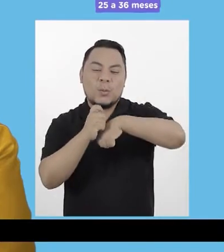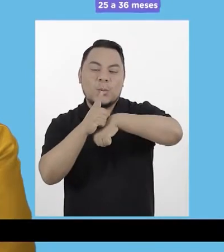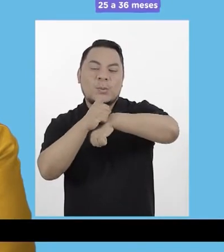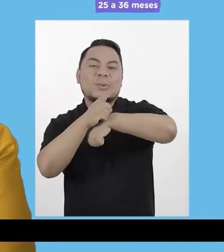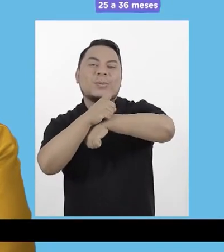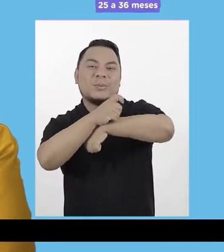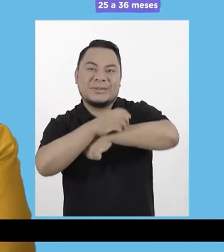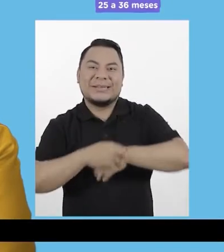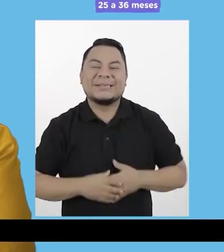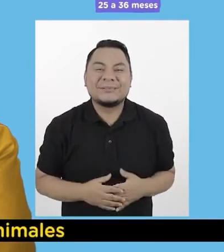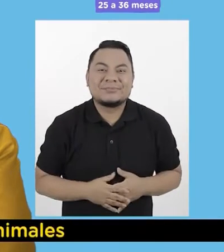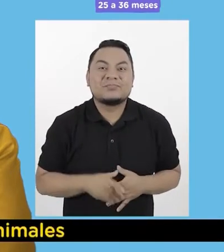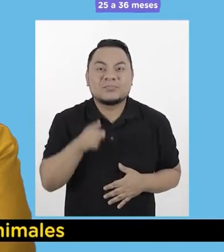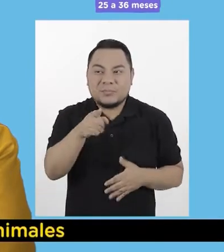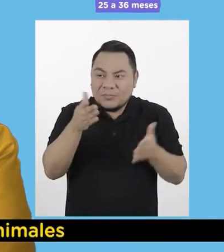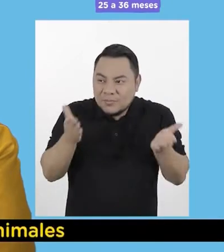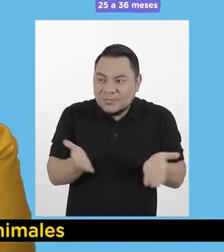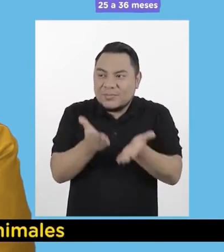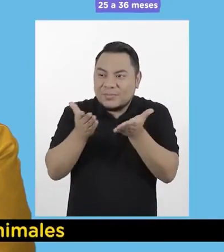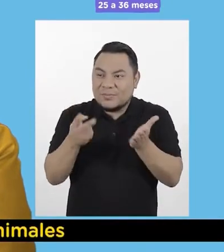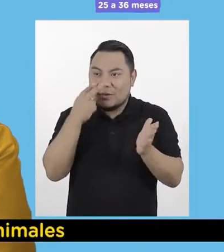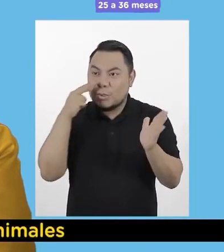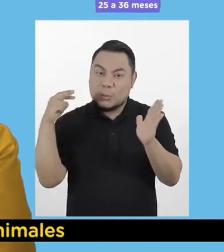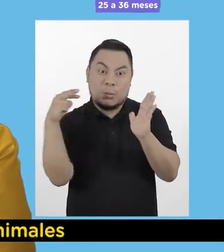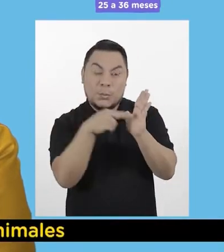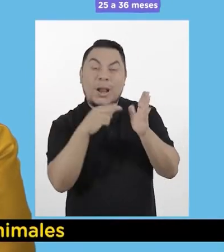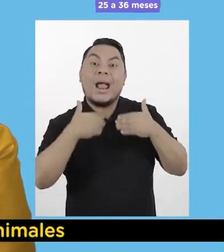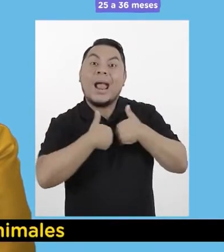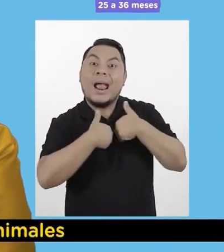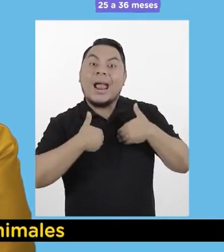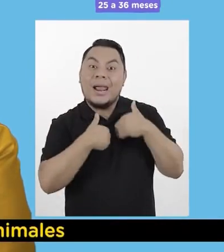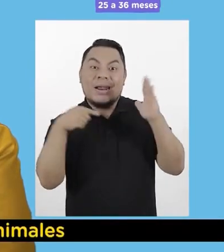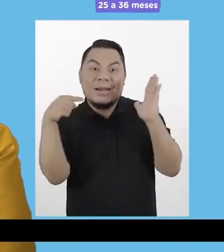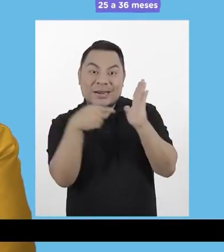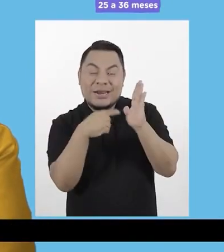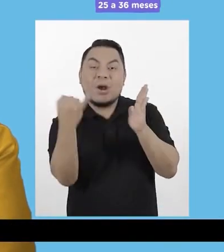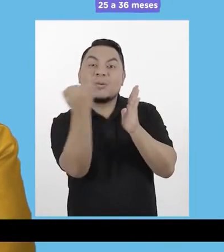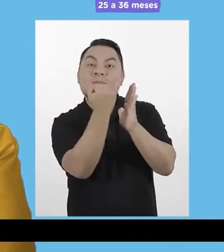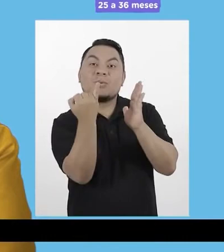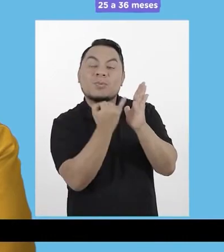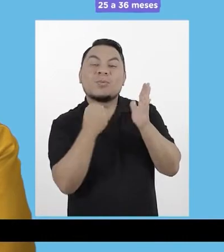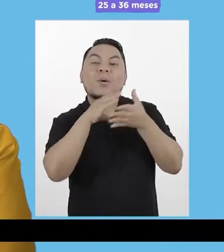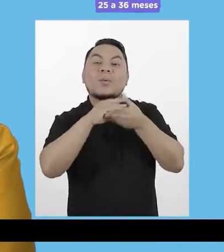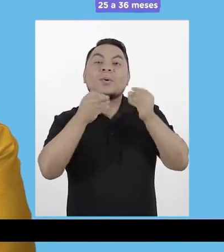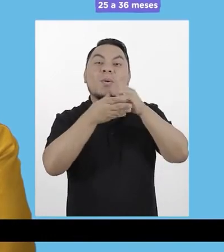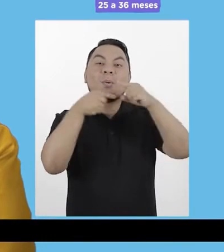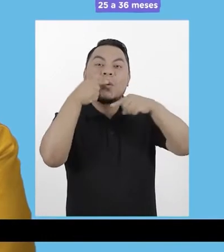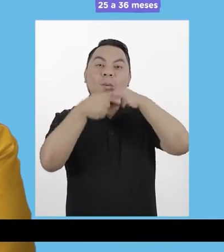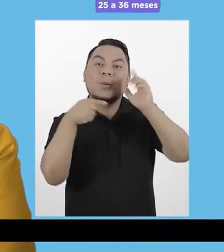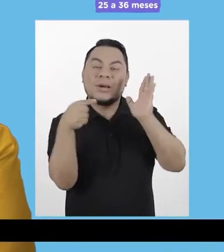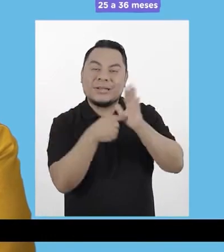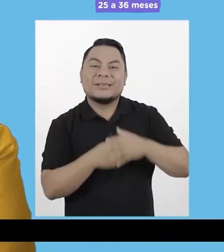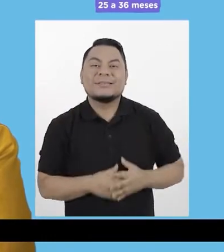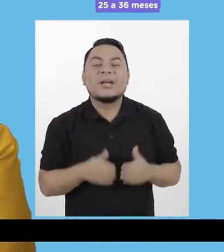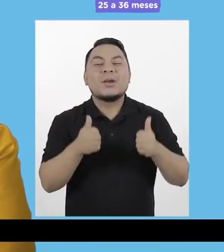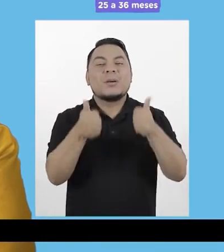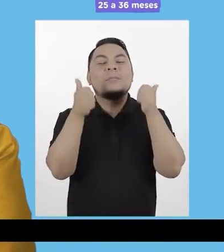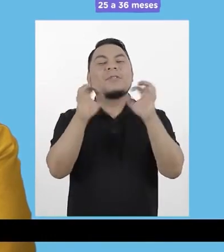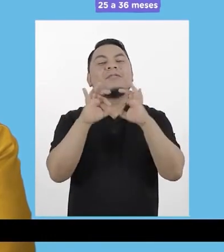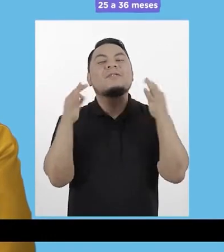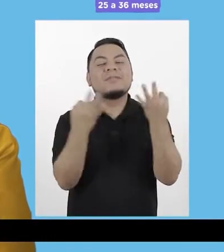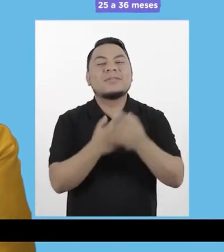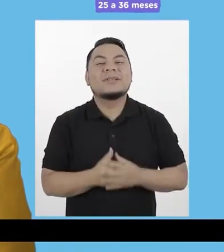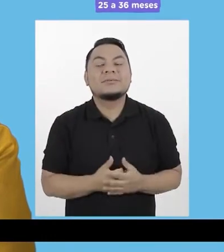un gusano. Motiva el reconocimiento de los animales en los dibujos del cuento. Muy